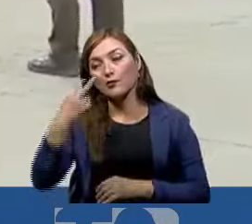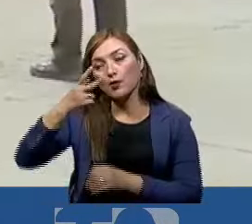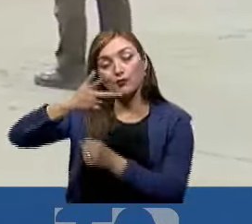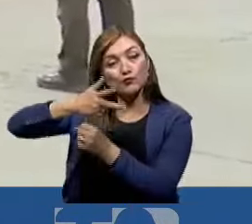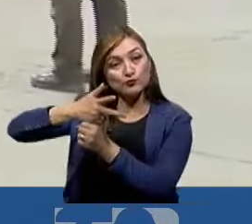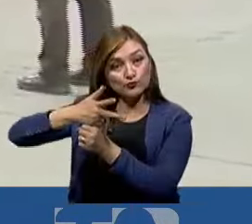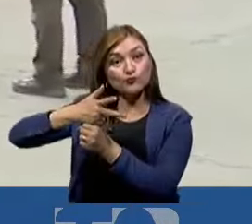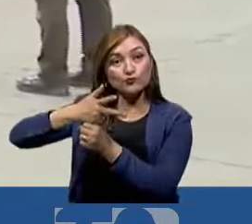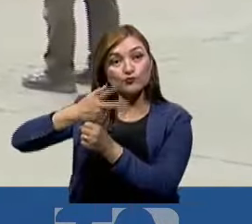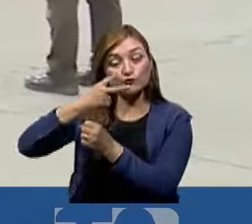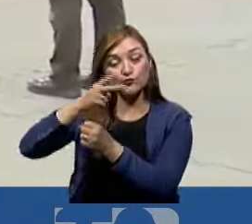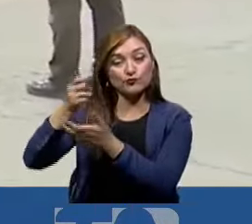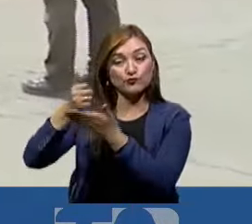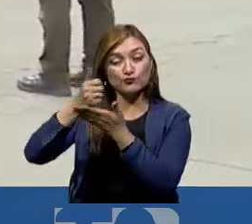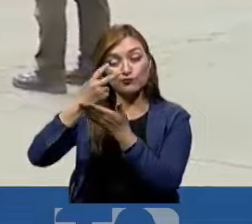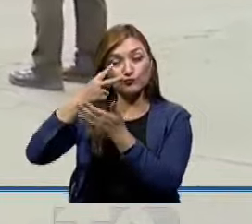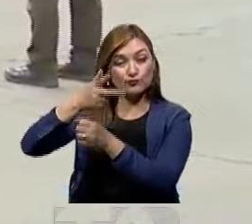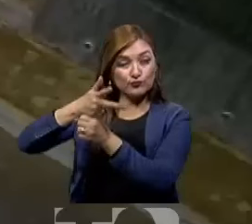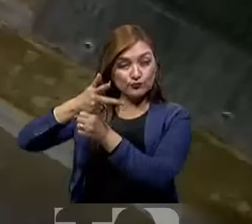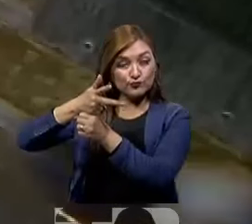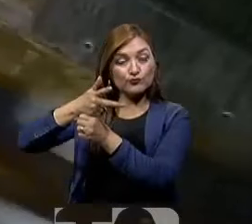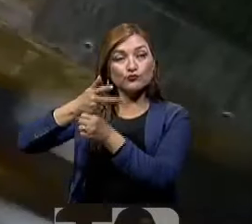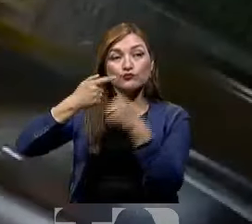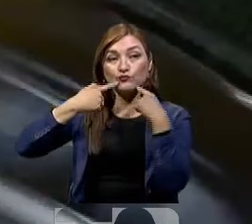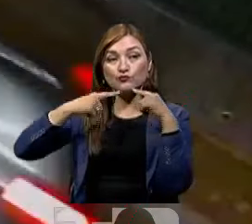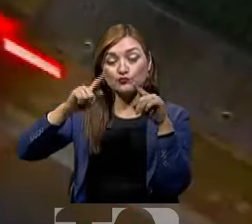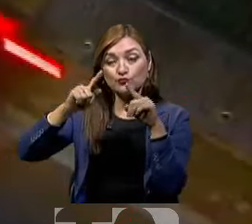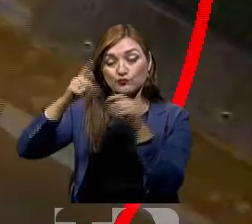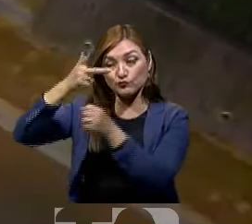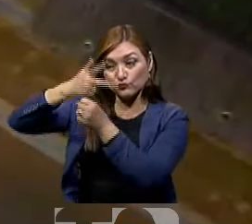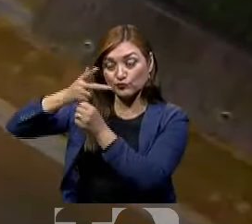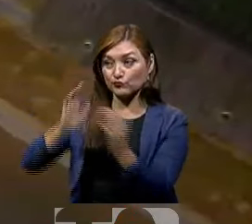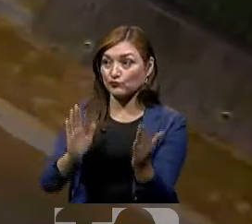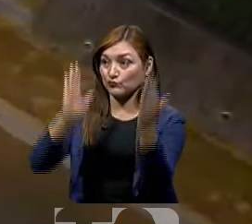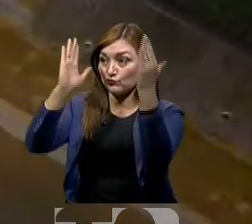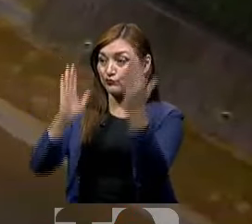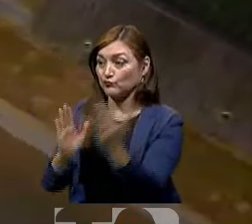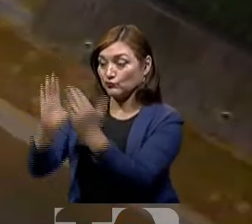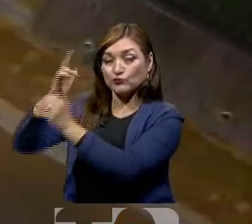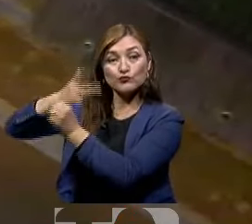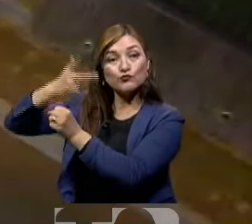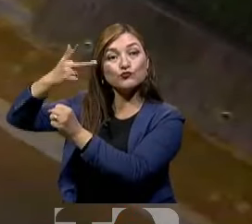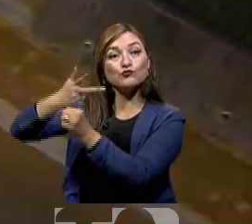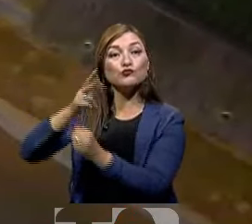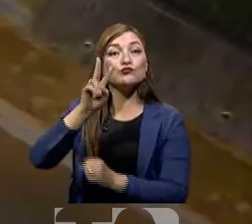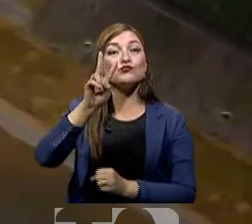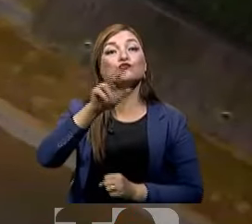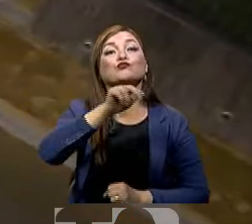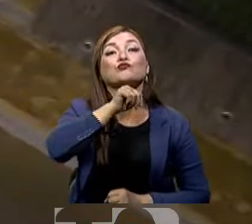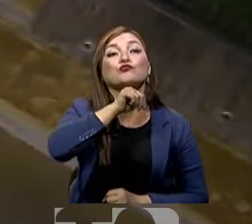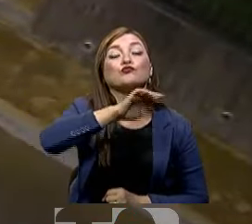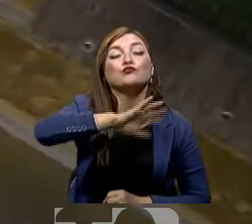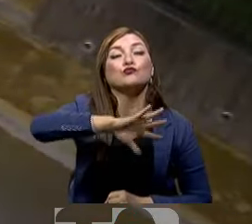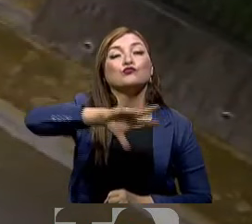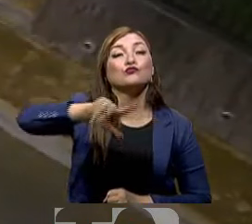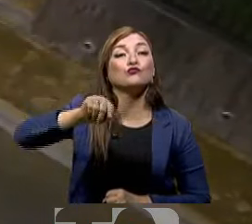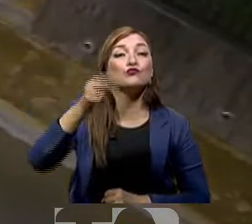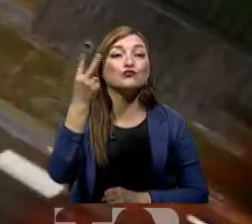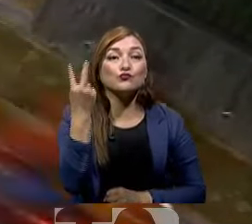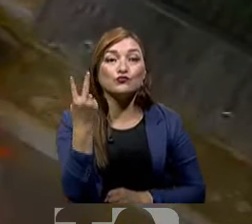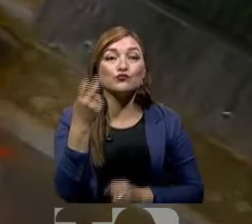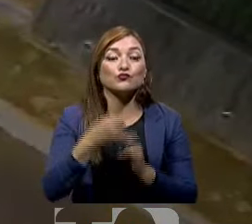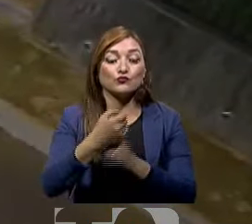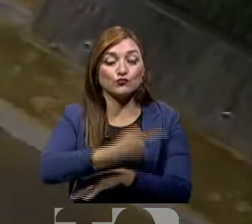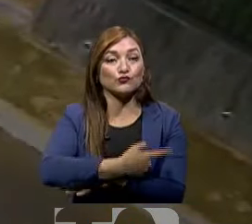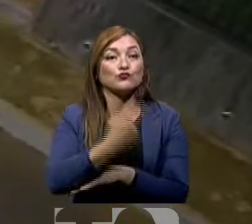que se registraron en las cámaras de seguridad de los edificios de acá. Dos asaltos que se registraron, como les indicaba, en estos últimos